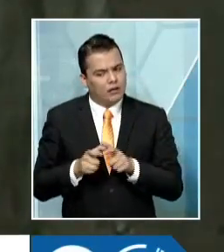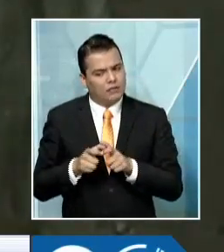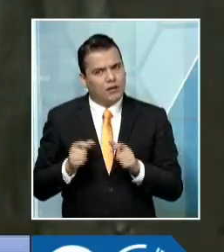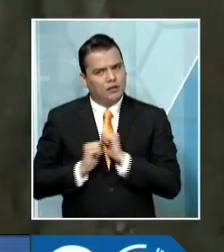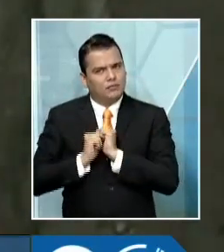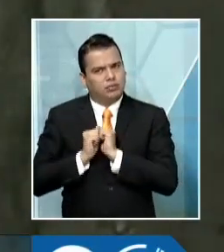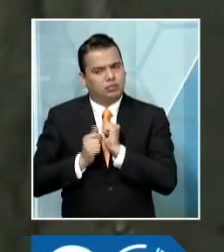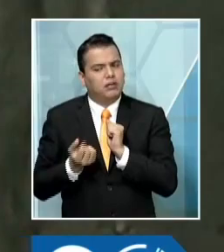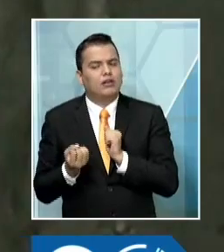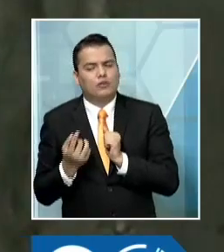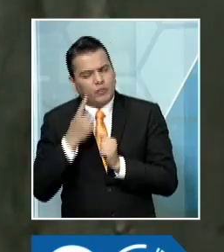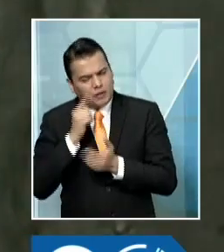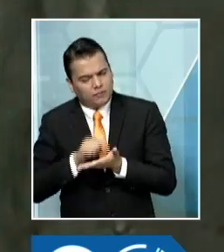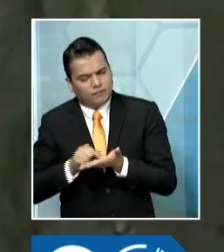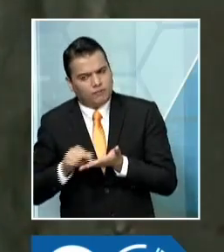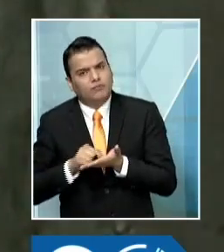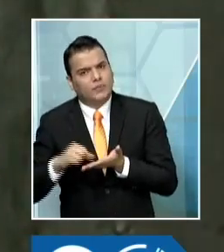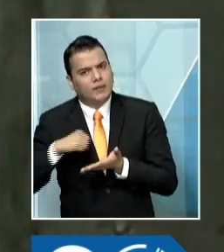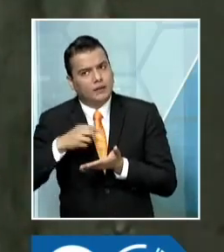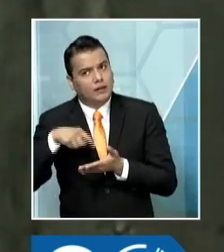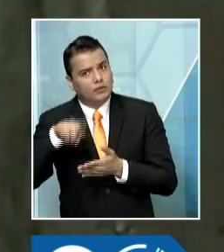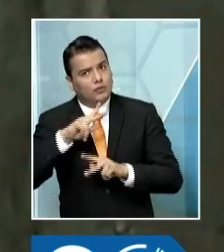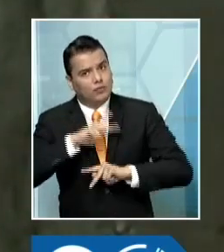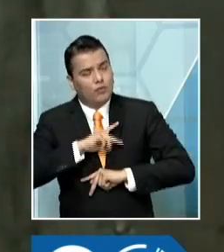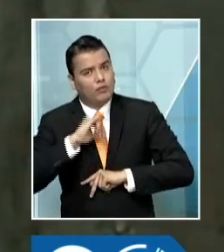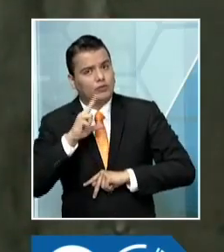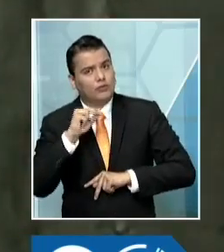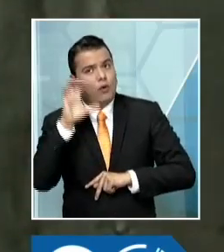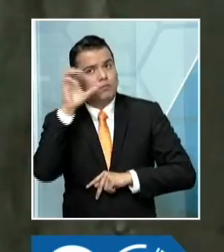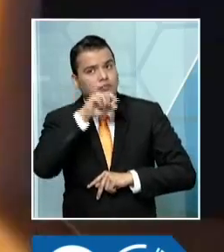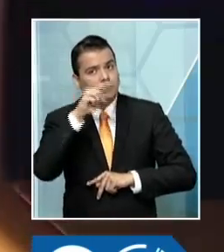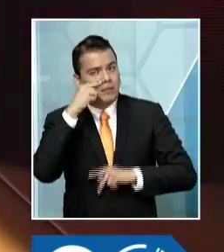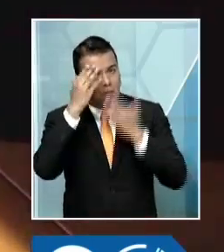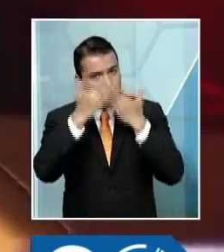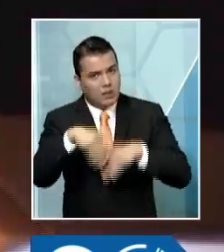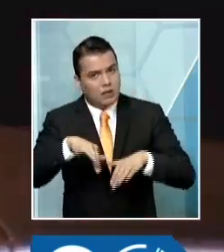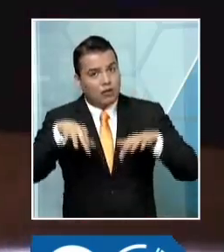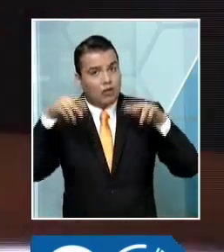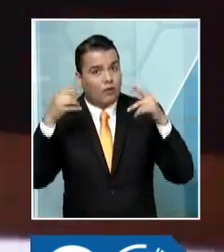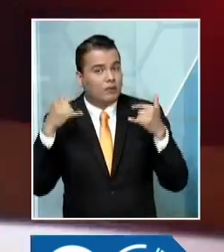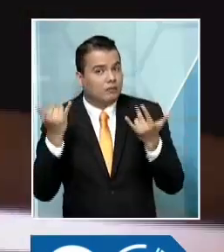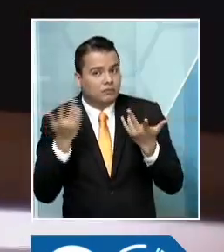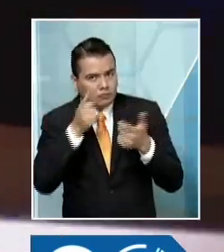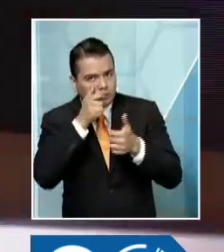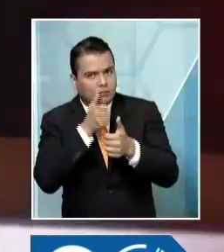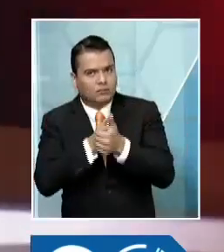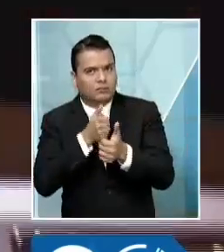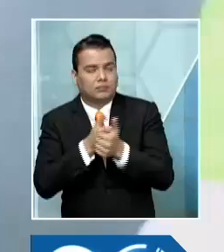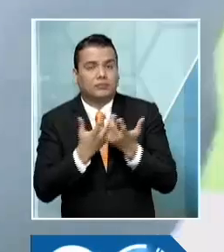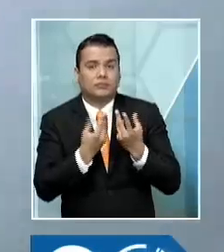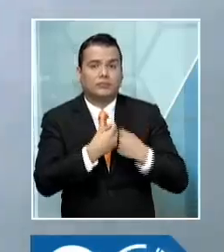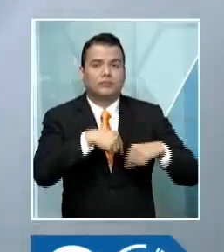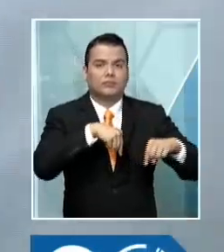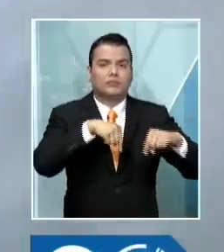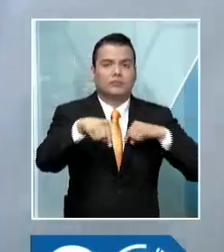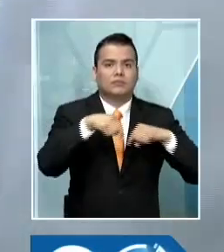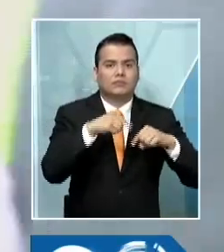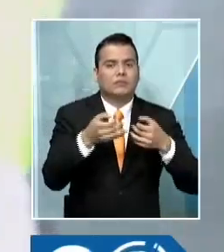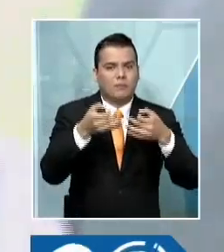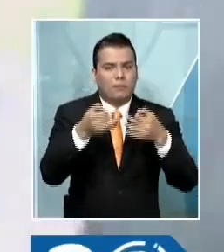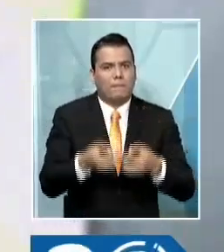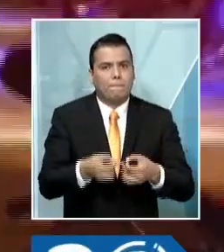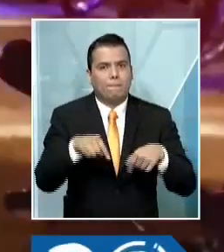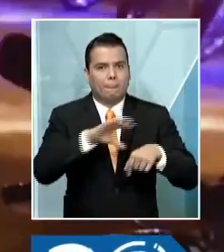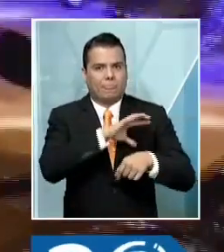que haya más control y mejor seguridad. Las autoridades de tránsito y de policía estarán